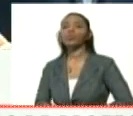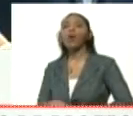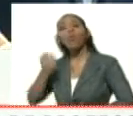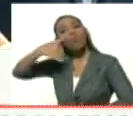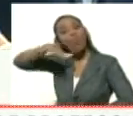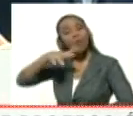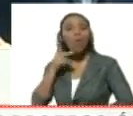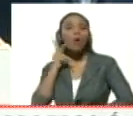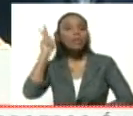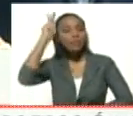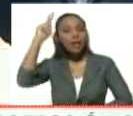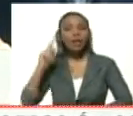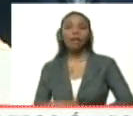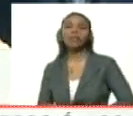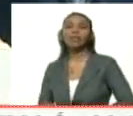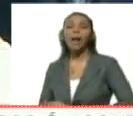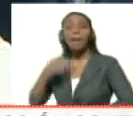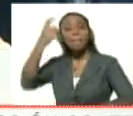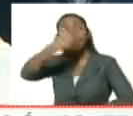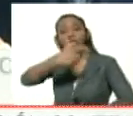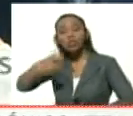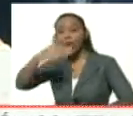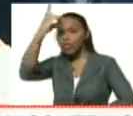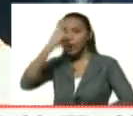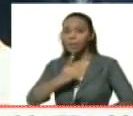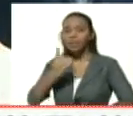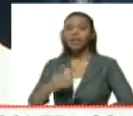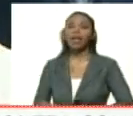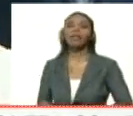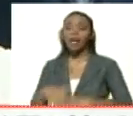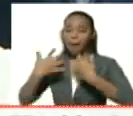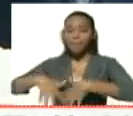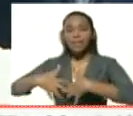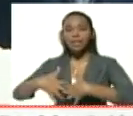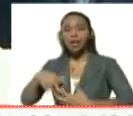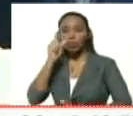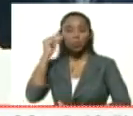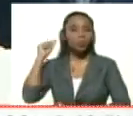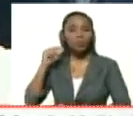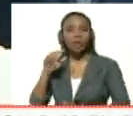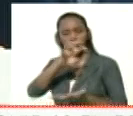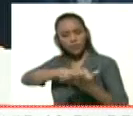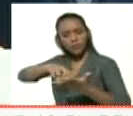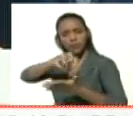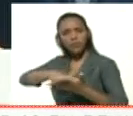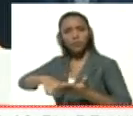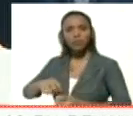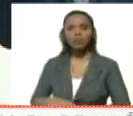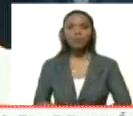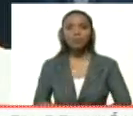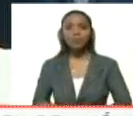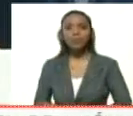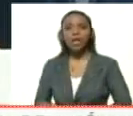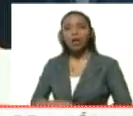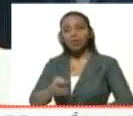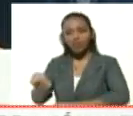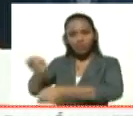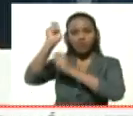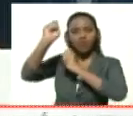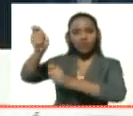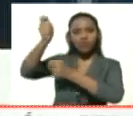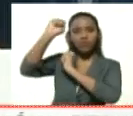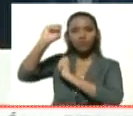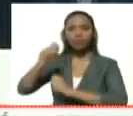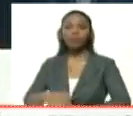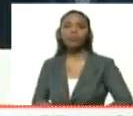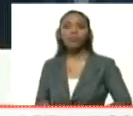pueblos indígenas, personas con discapacidad, empresarias y empresarios, campesinas y campesinos, pescadores y